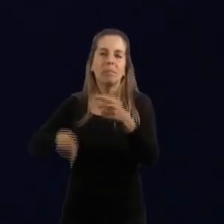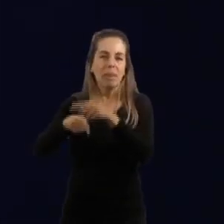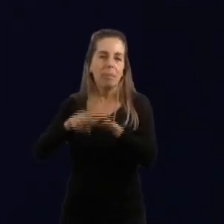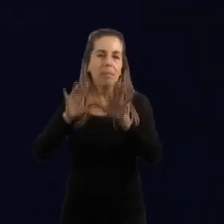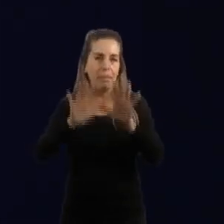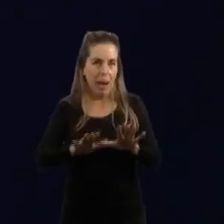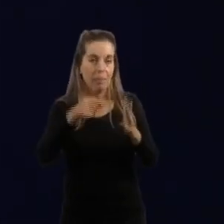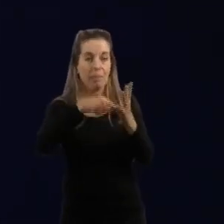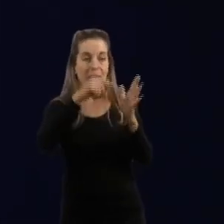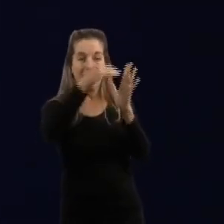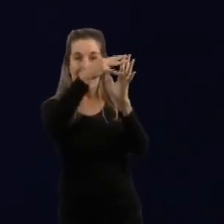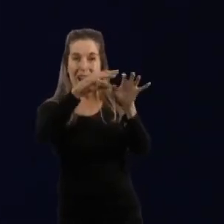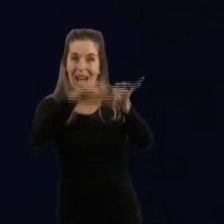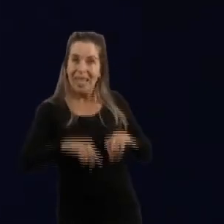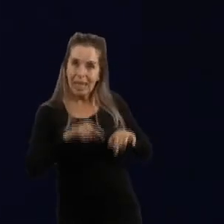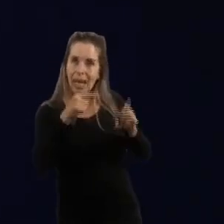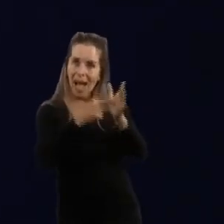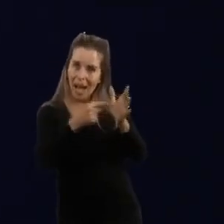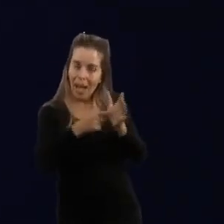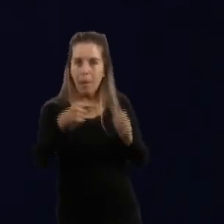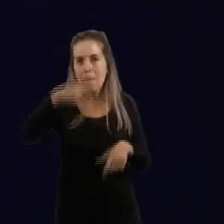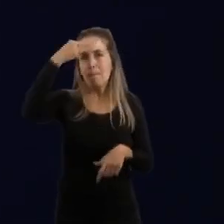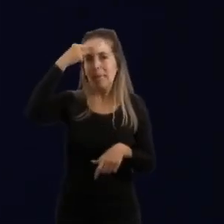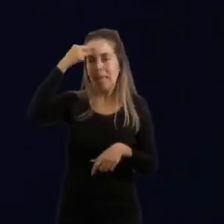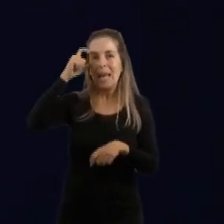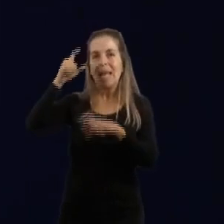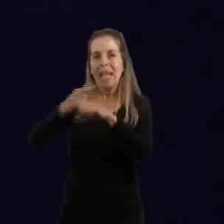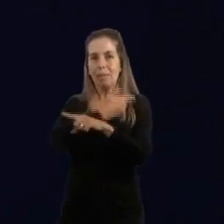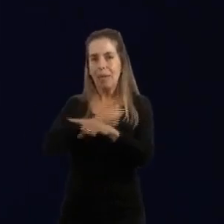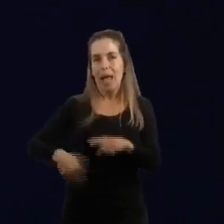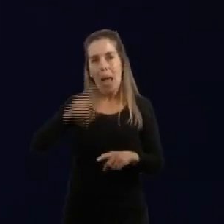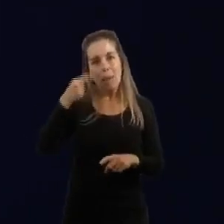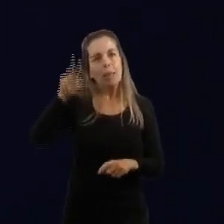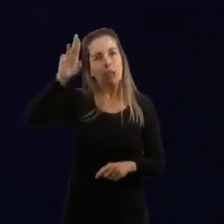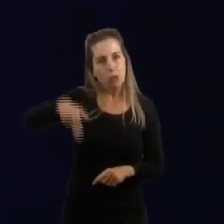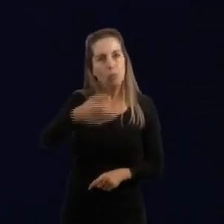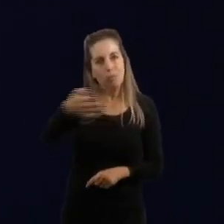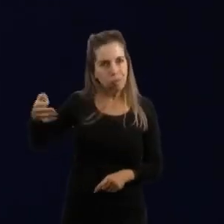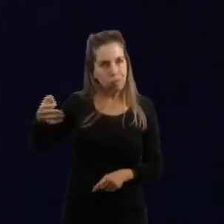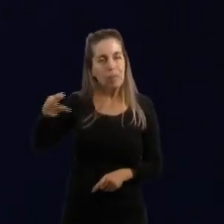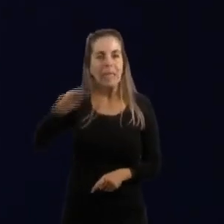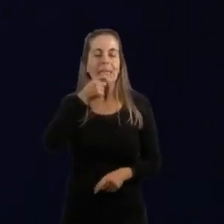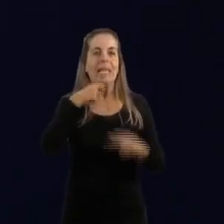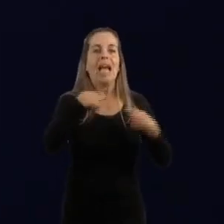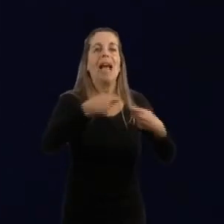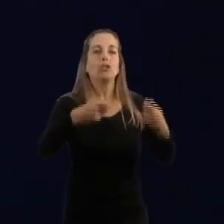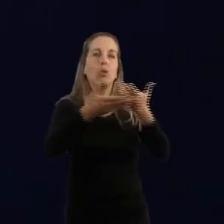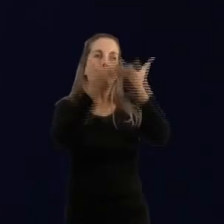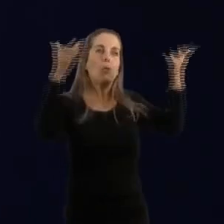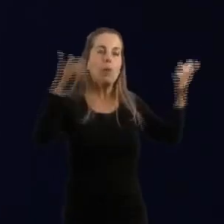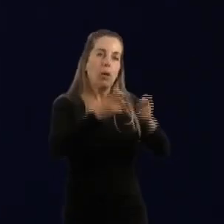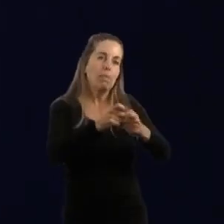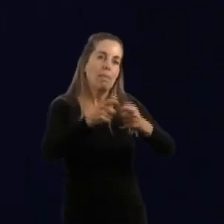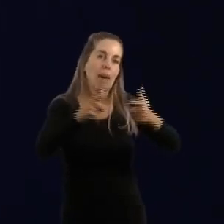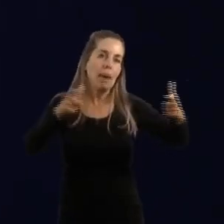a suponer que el expresidente tenga razón y que efectivamente a mayor gasto público o a mayor presencia del